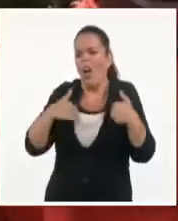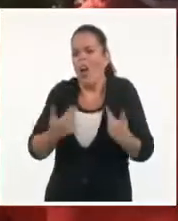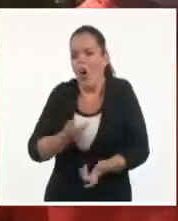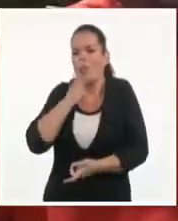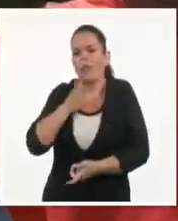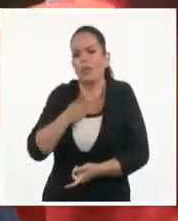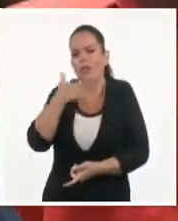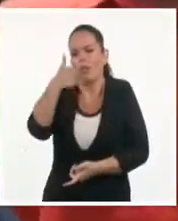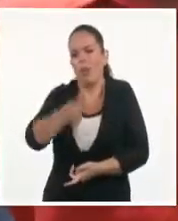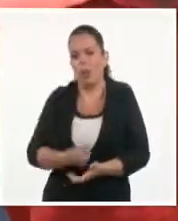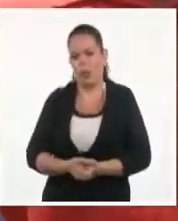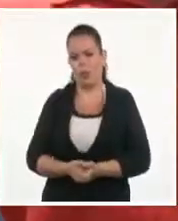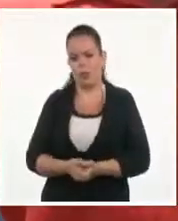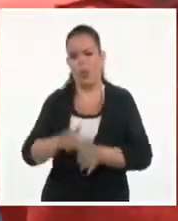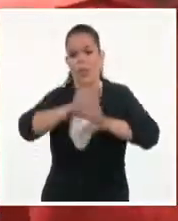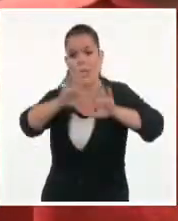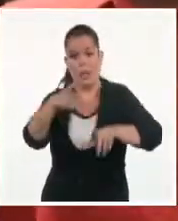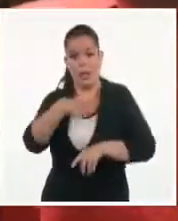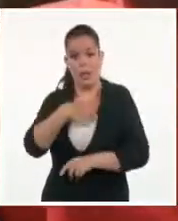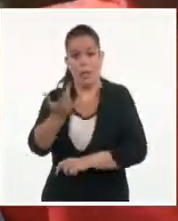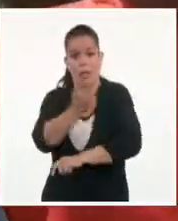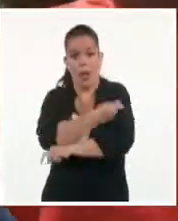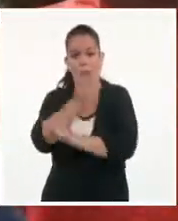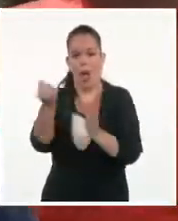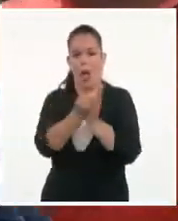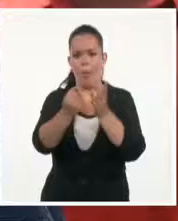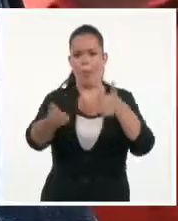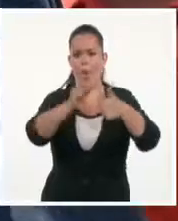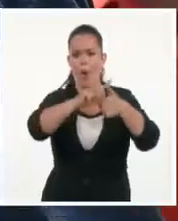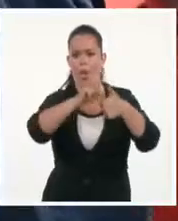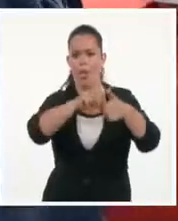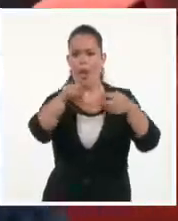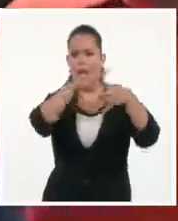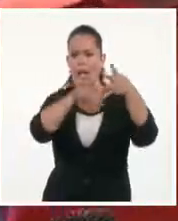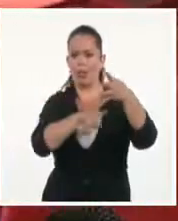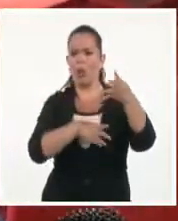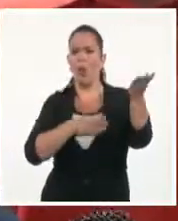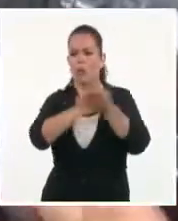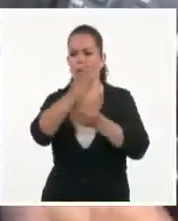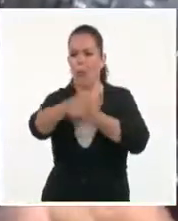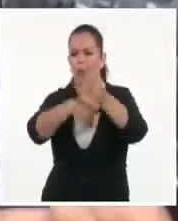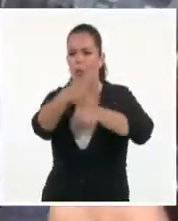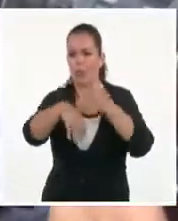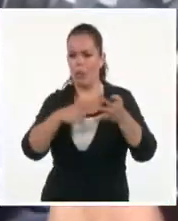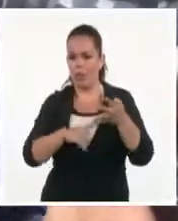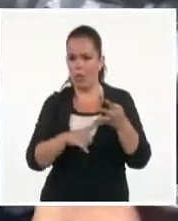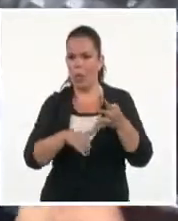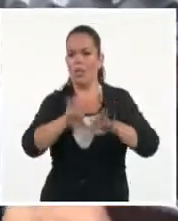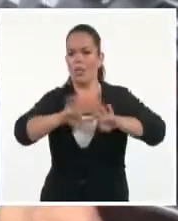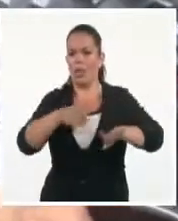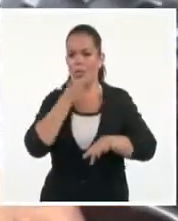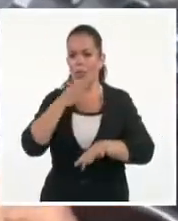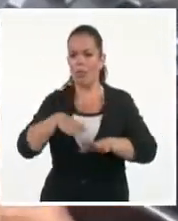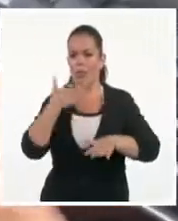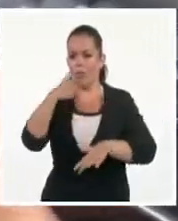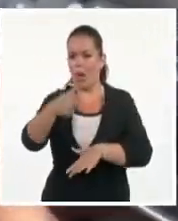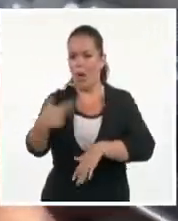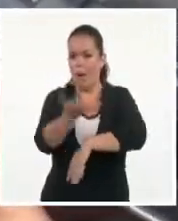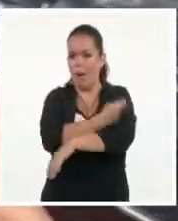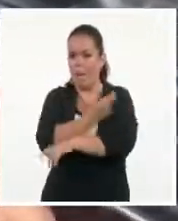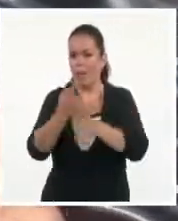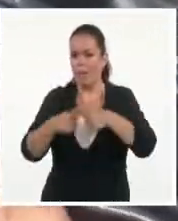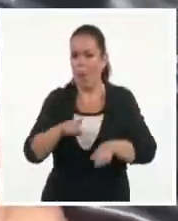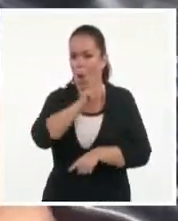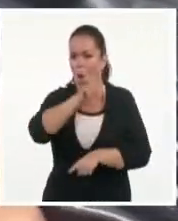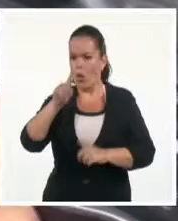5 candidatos vacunales, ya tenemos una vacuna aprobada, ahora podemos aplicar esa vacunación con más insistencia, pero un país no se vacuna en 2 días.